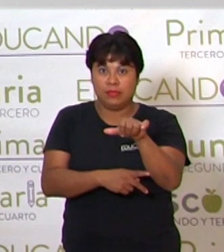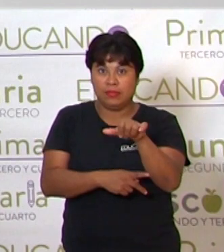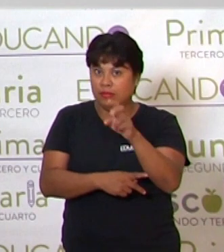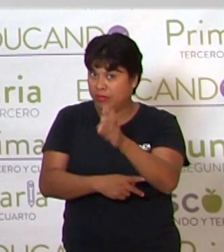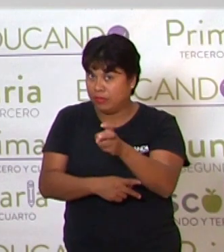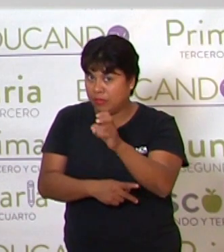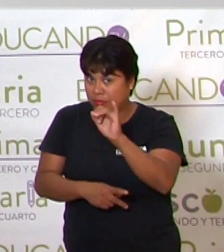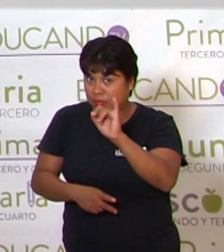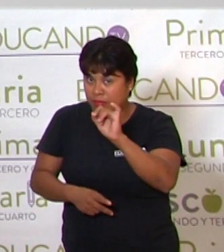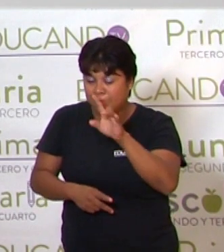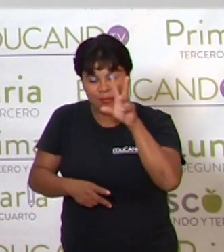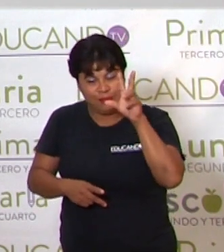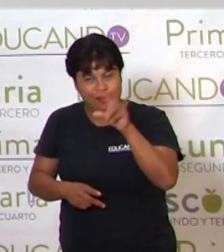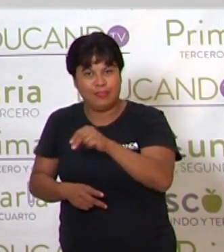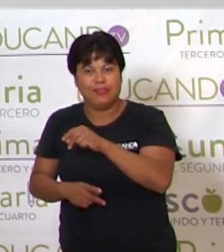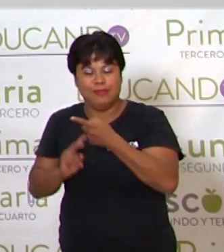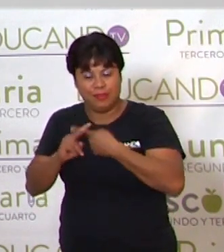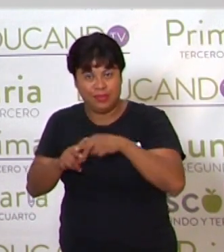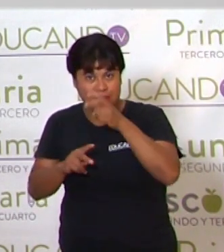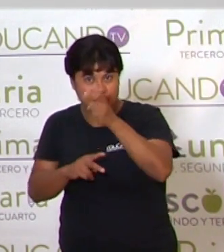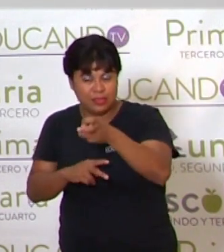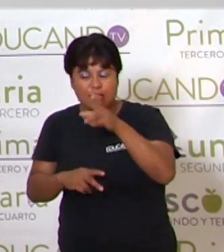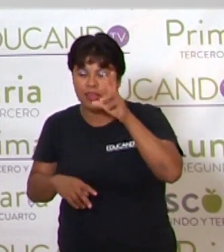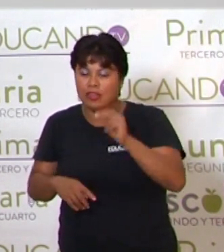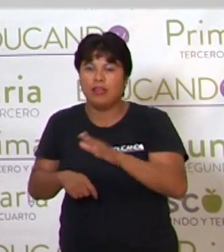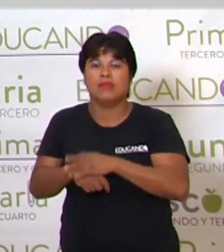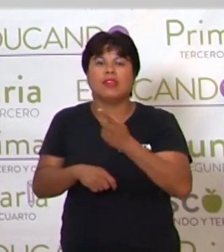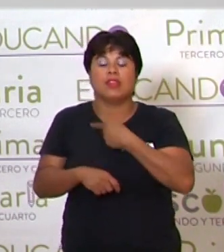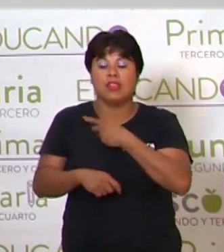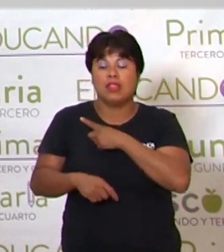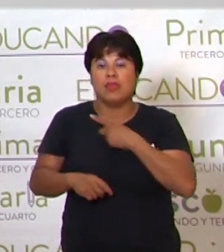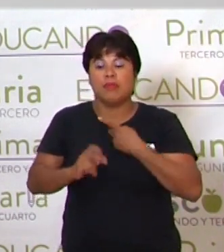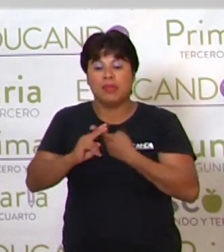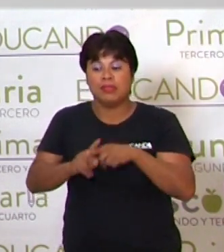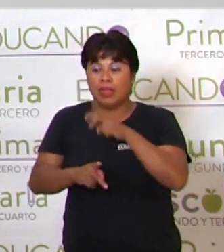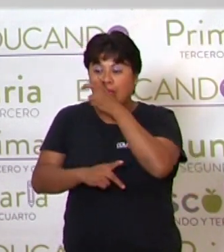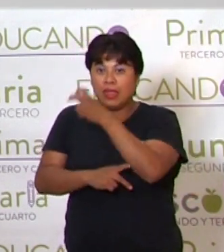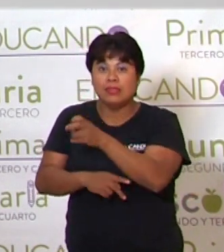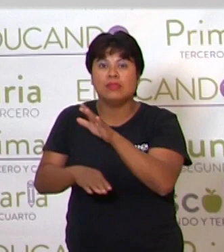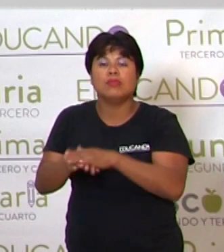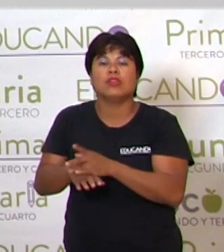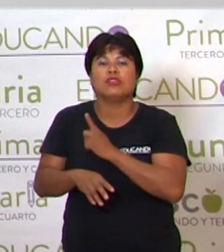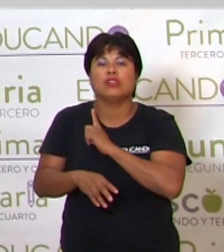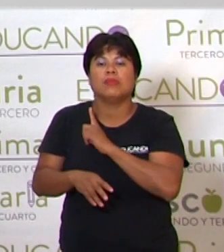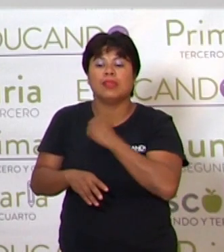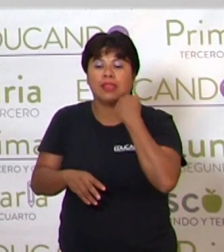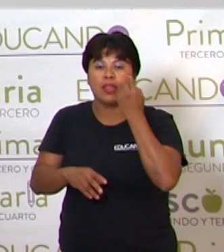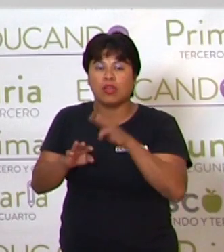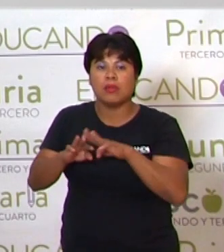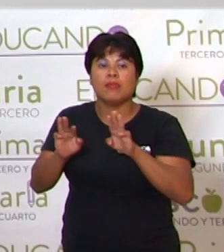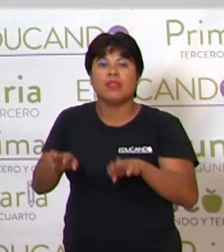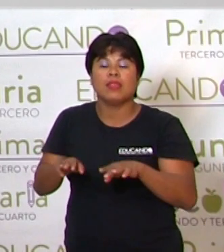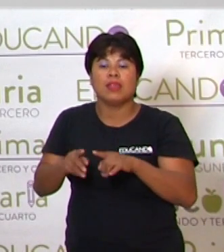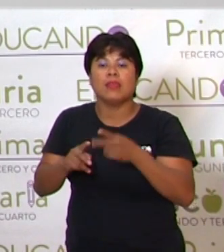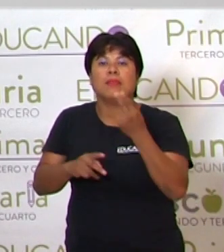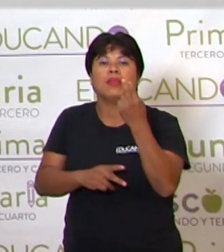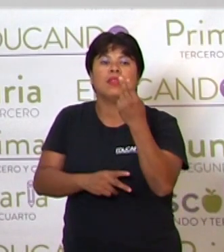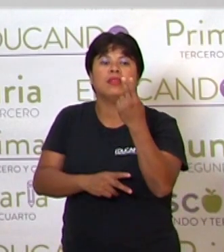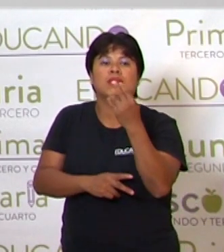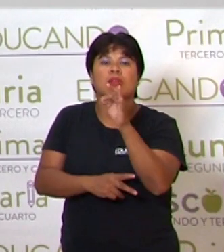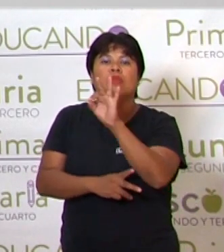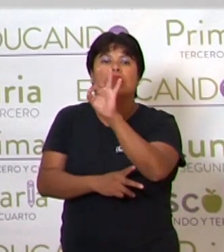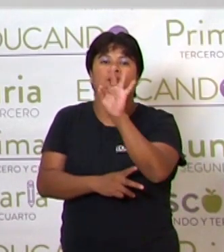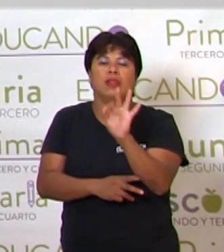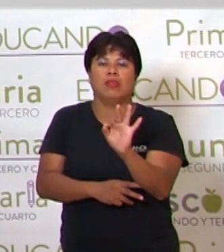¿Será? No, ¿verdad? ¿Por qué debo de partir de acá? Porque solamente quiero que mida